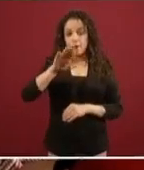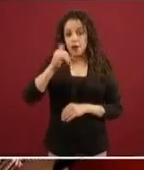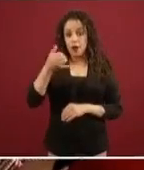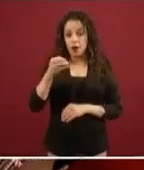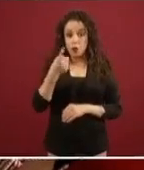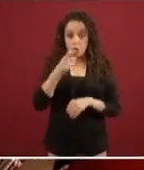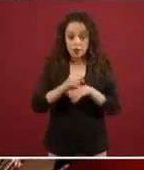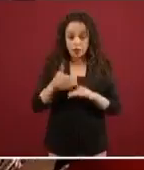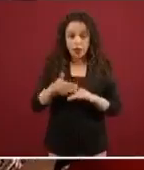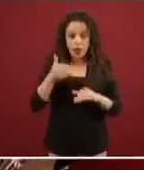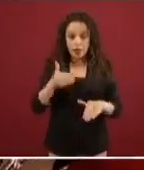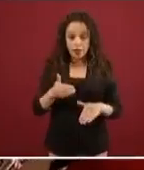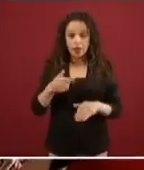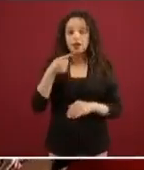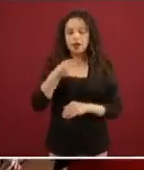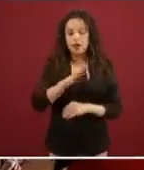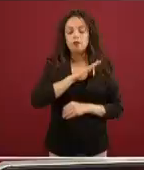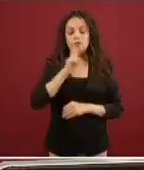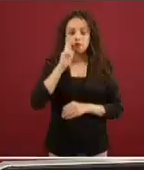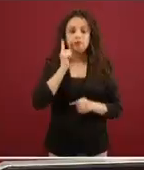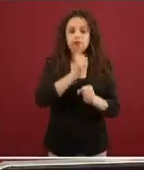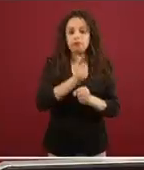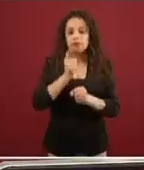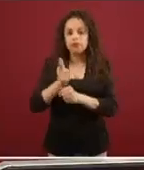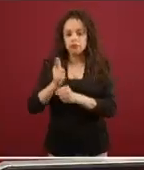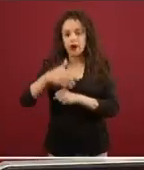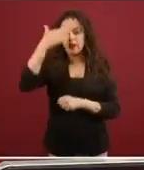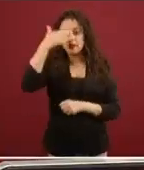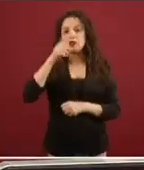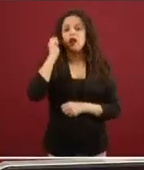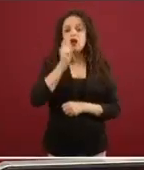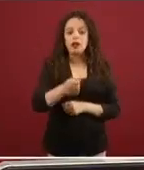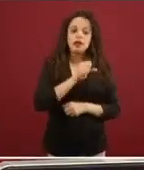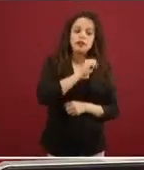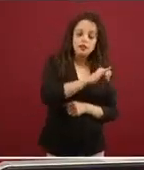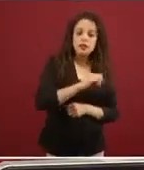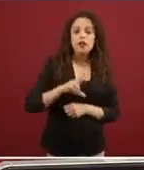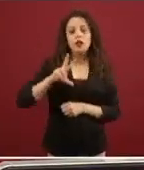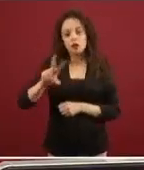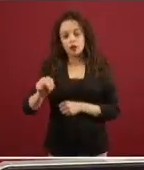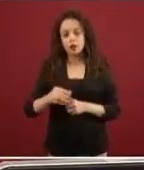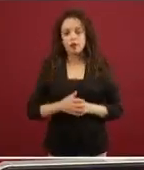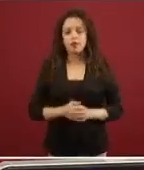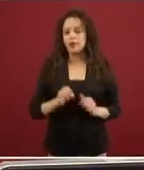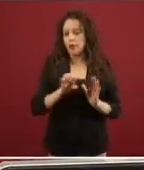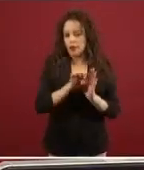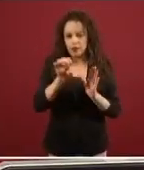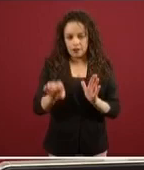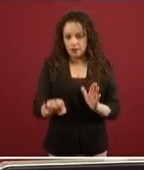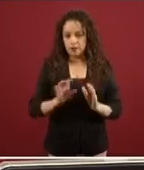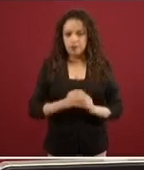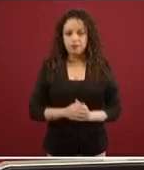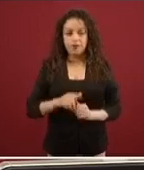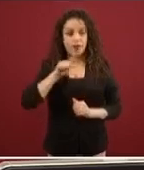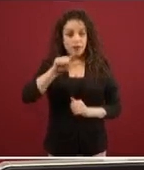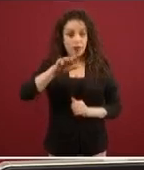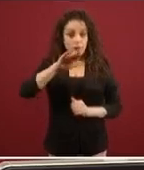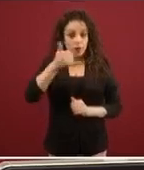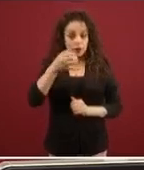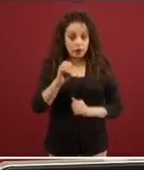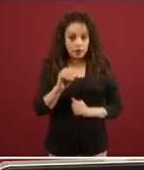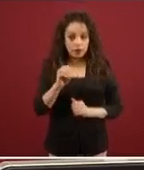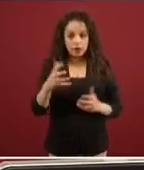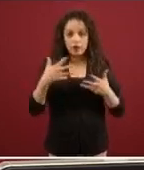mayo, se determinará quién puede levantar. Por ejemplo, si de aquí al 17 de mayo hay